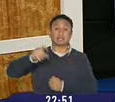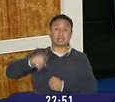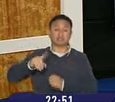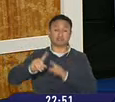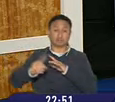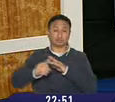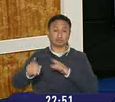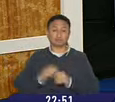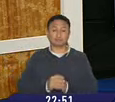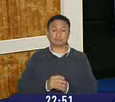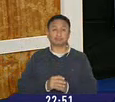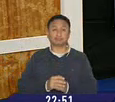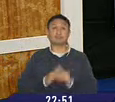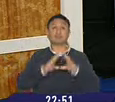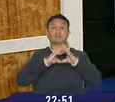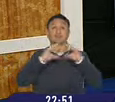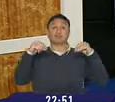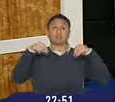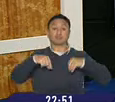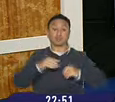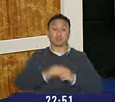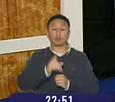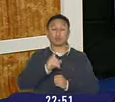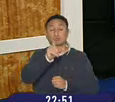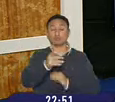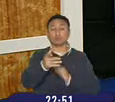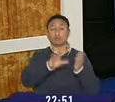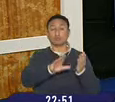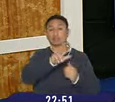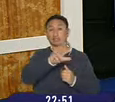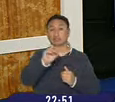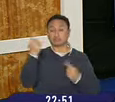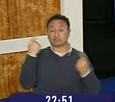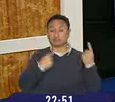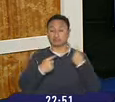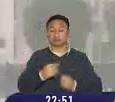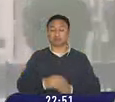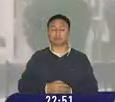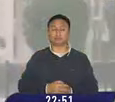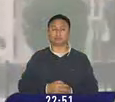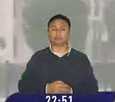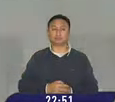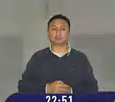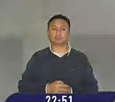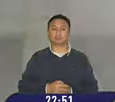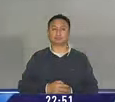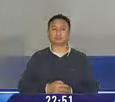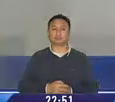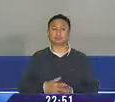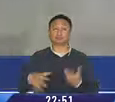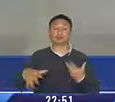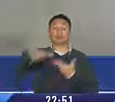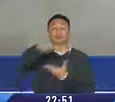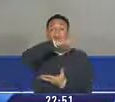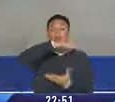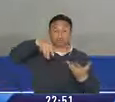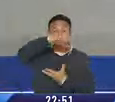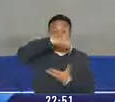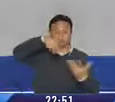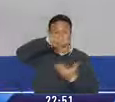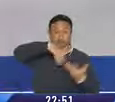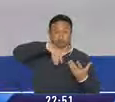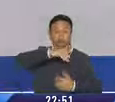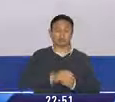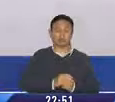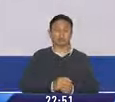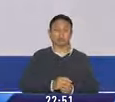La temporada en Japón deja al momento un muerto y 30 heridos. Ráfagas de viento y agua que pueden llegar a alcanzar hasta